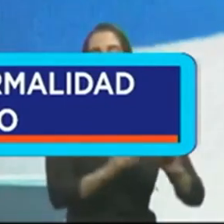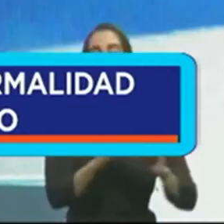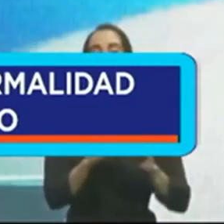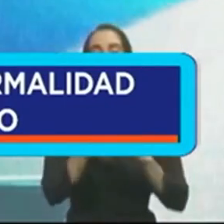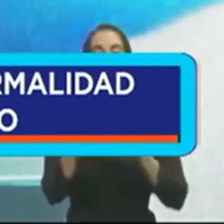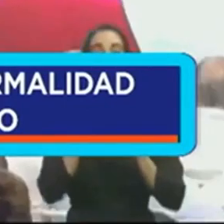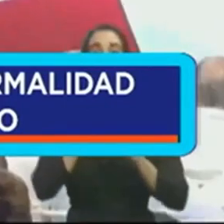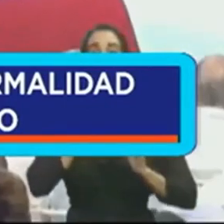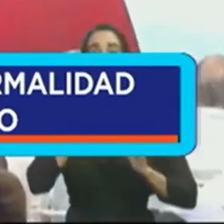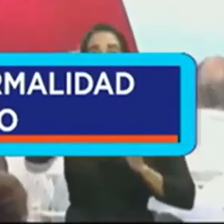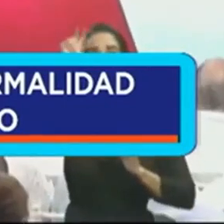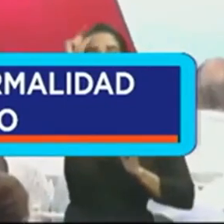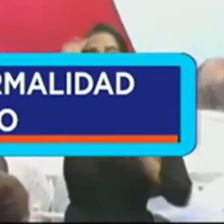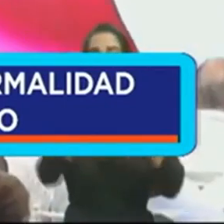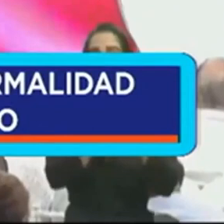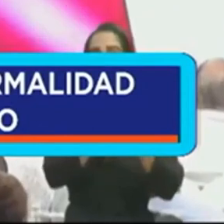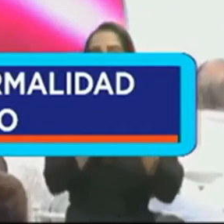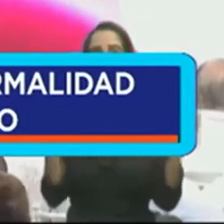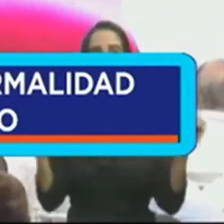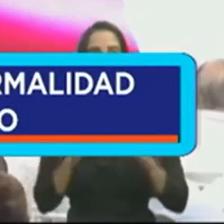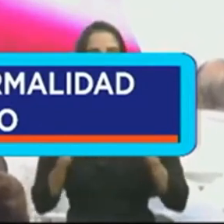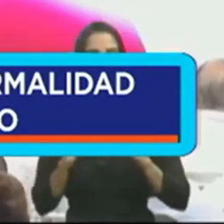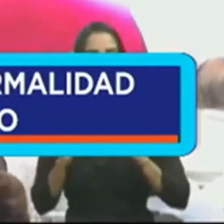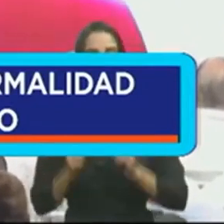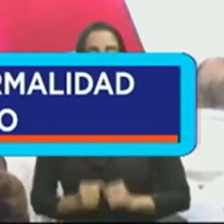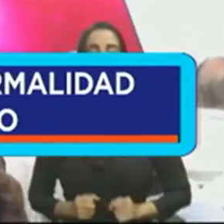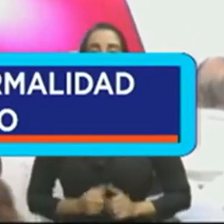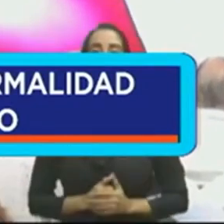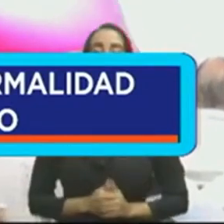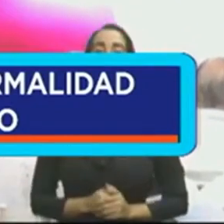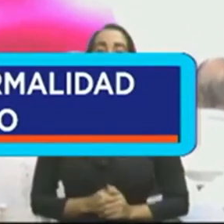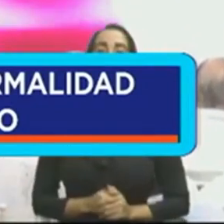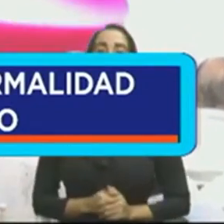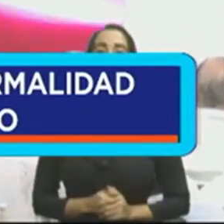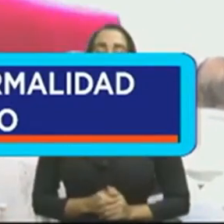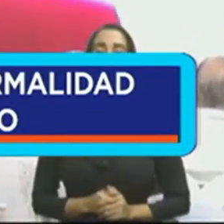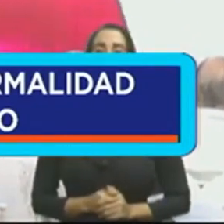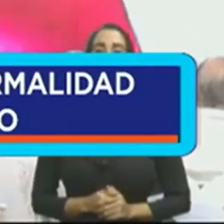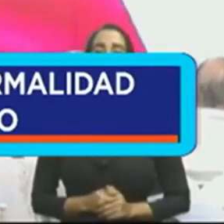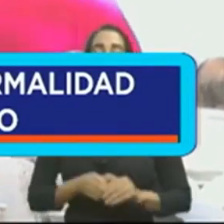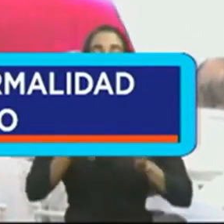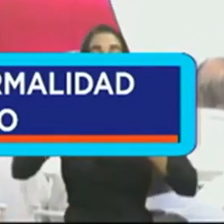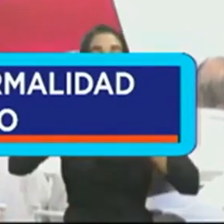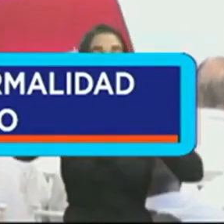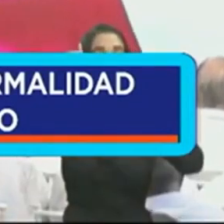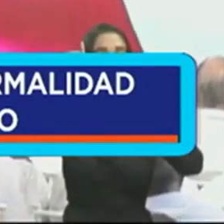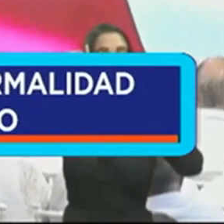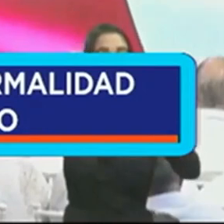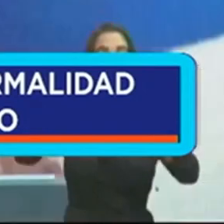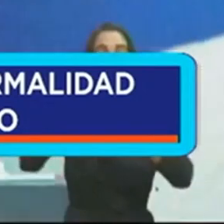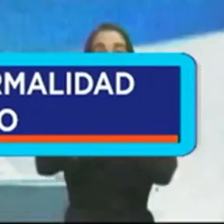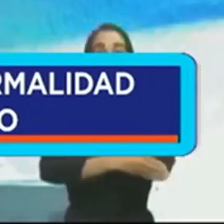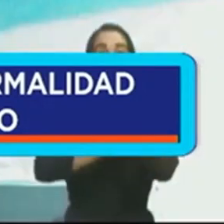la respuesta del Estado a sus problemas no fue la que se merecían. Y en ese camino hacia un país de